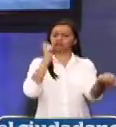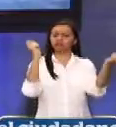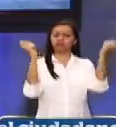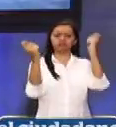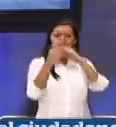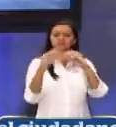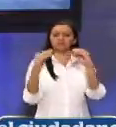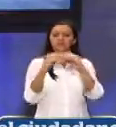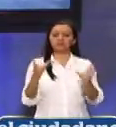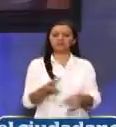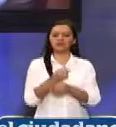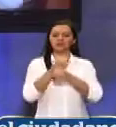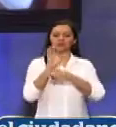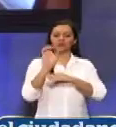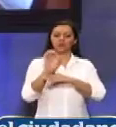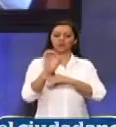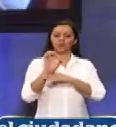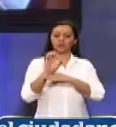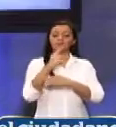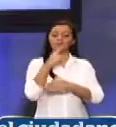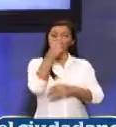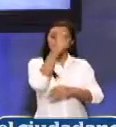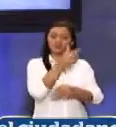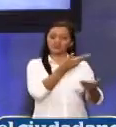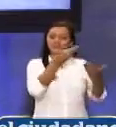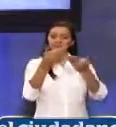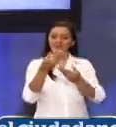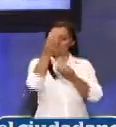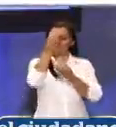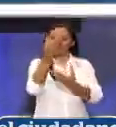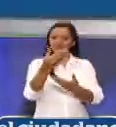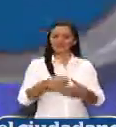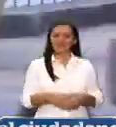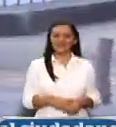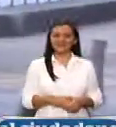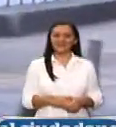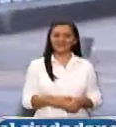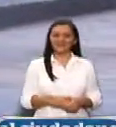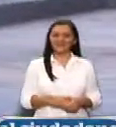de las más seguras del país. Javier Castro nos detalla por qué.